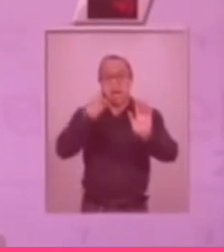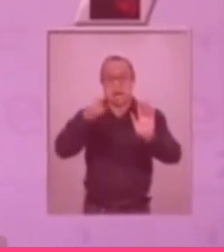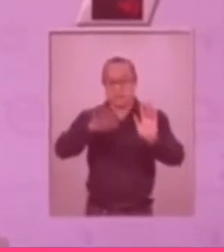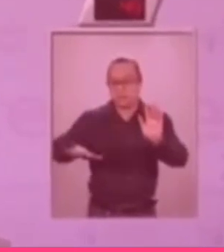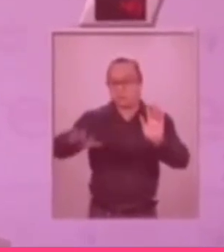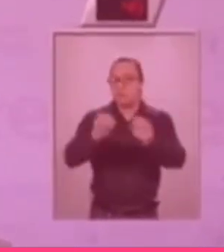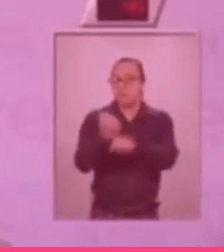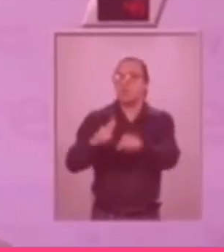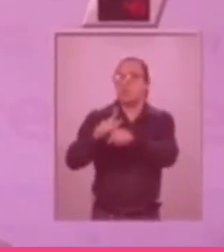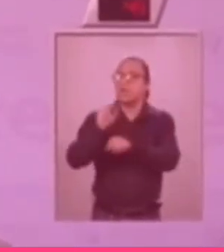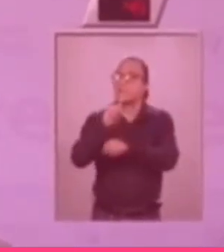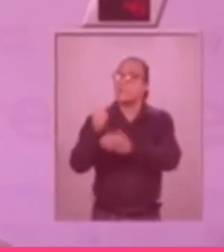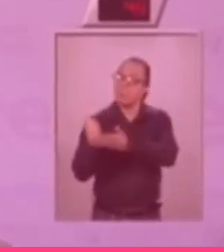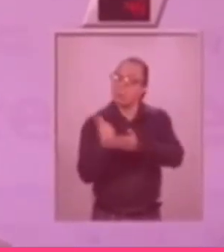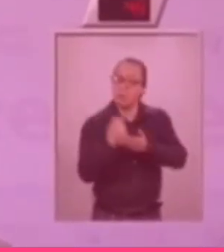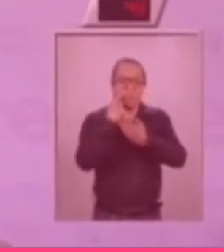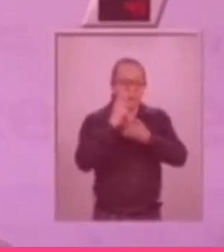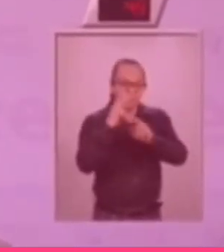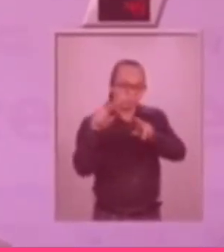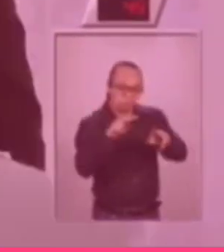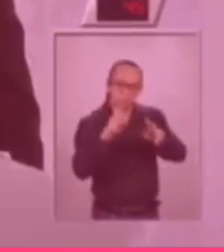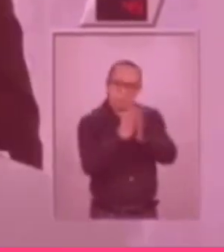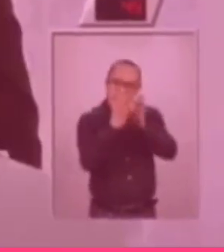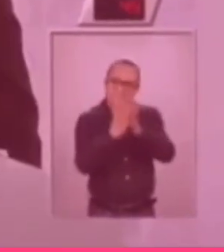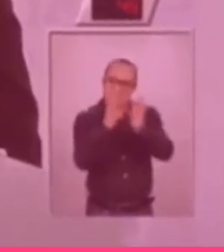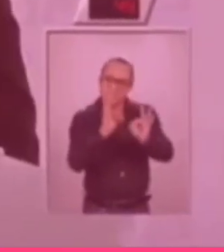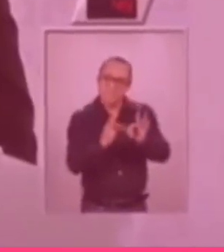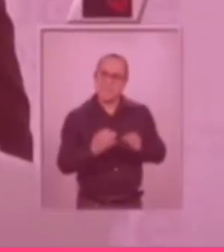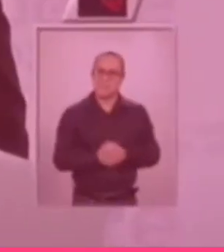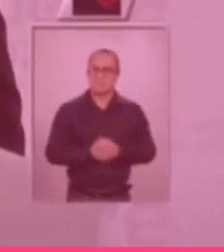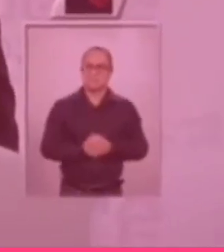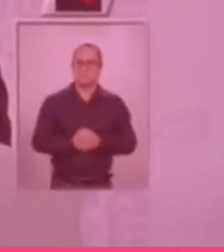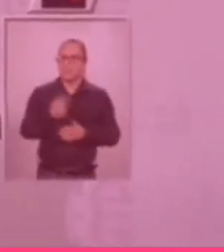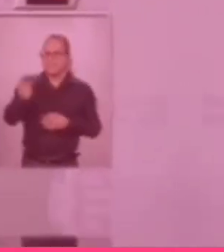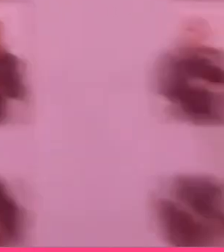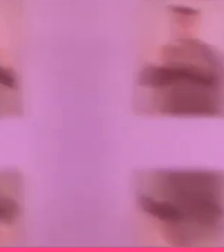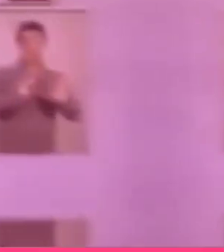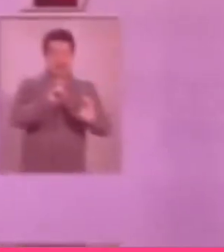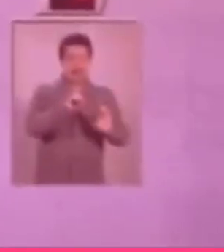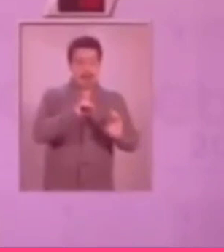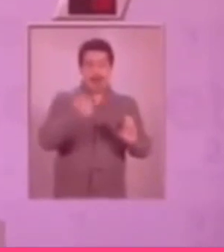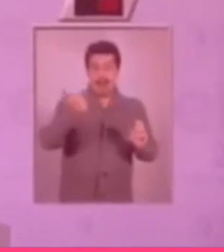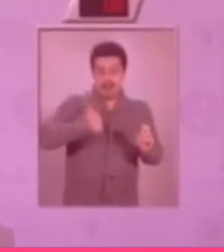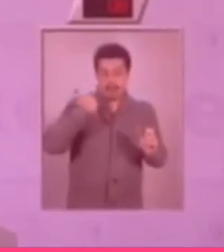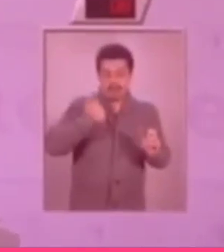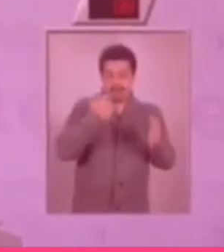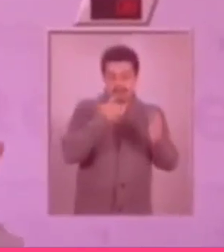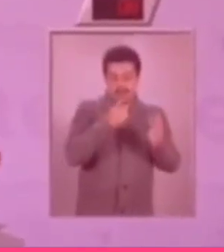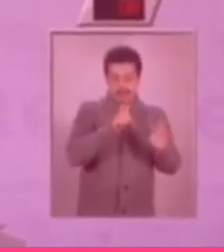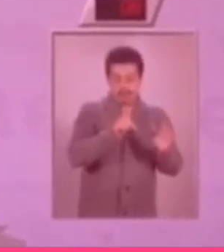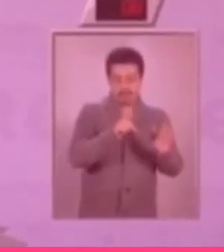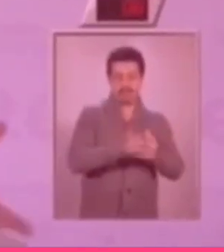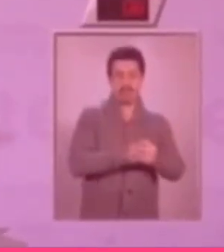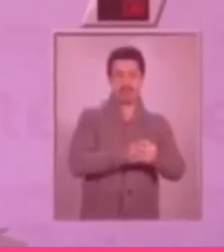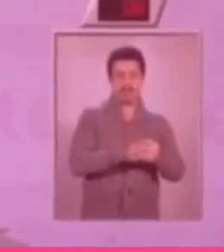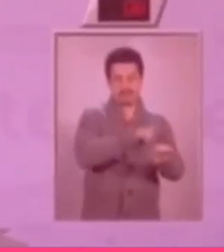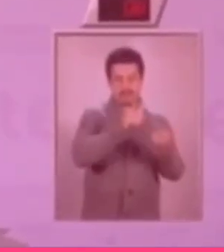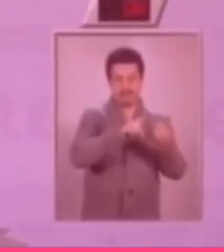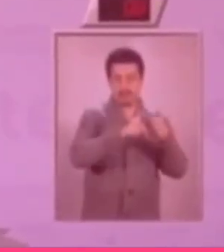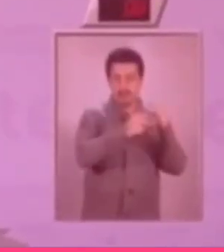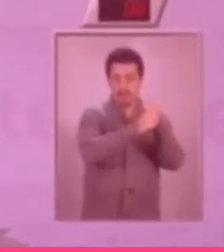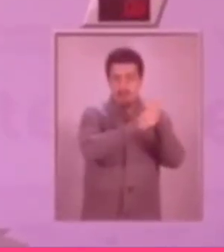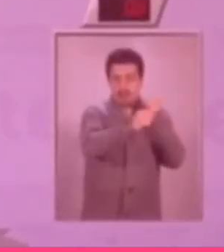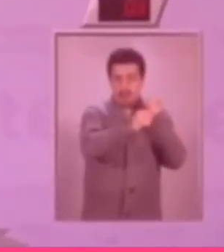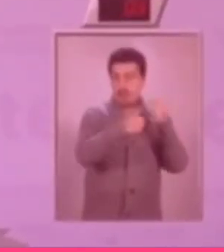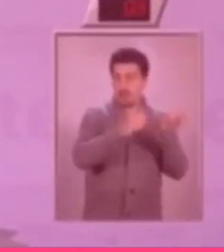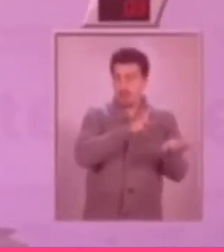participe la sociedad, porque generalmente es lo que falta. ¿Qué papel para el Infoem? Es la importantísimo. Pregunta. En lo referente al transporte, si de una vez